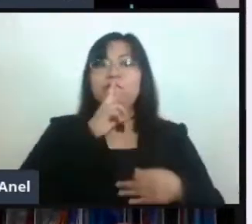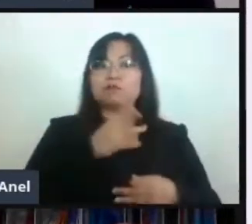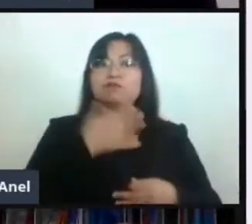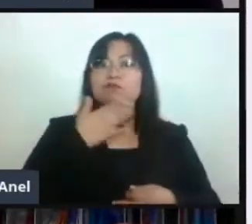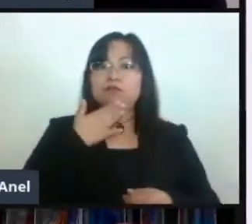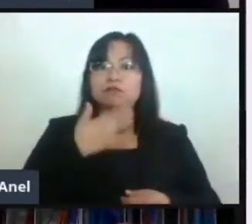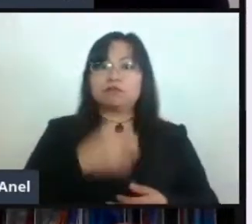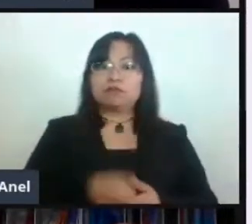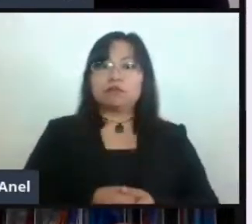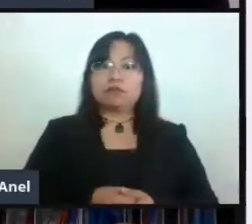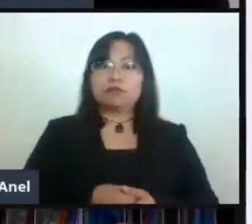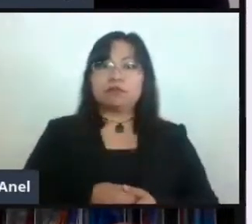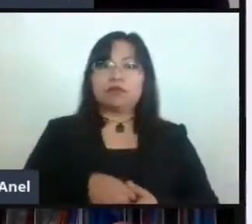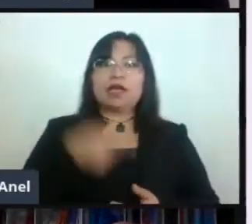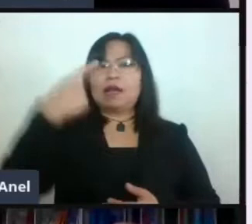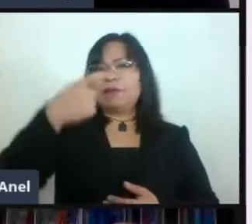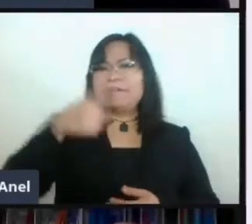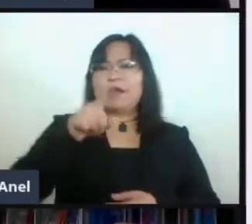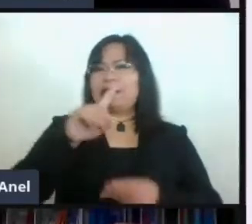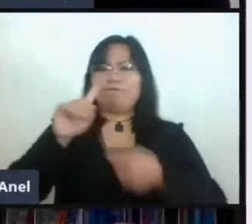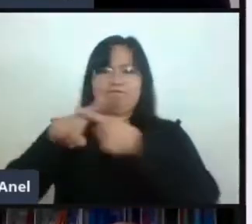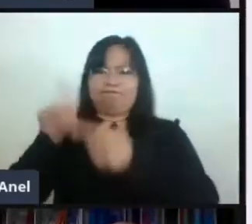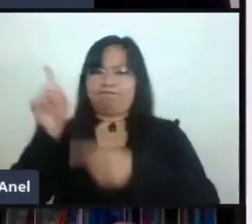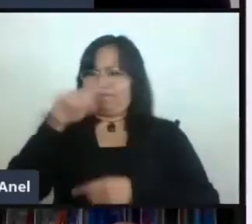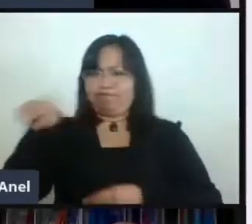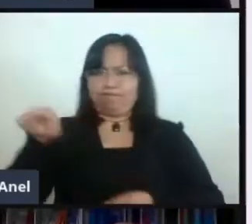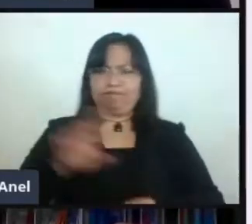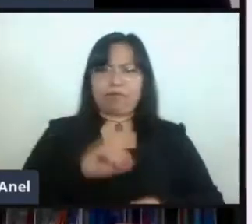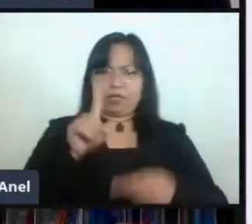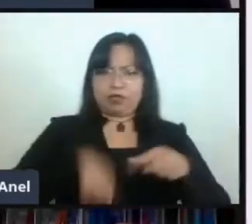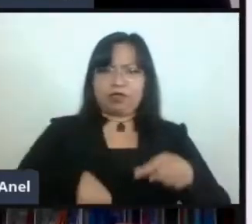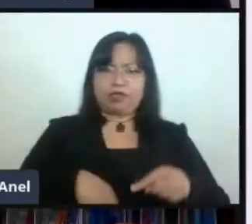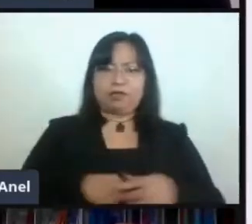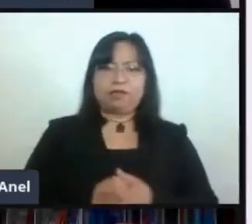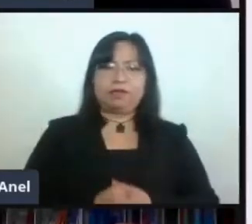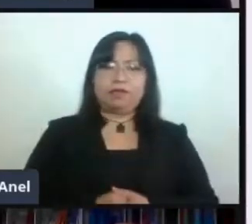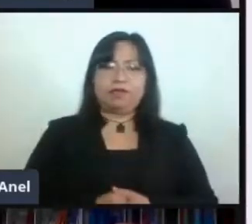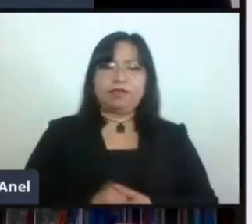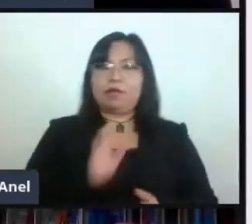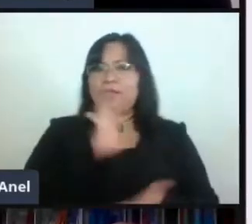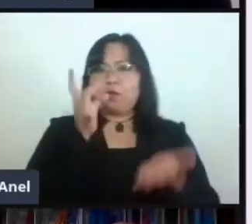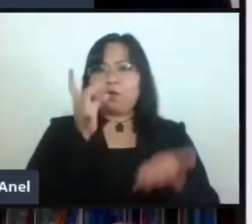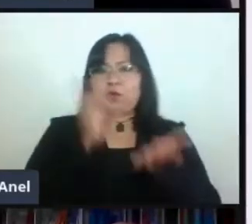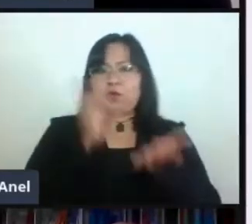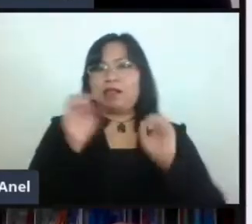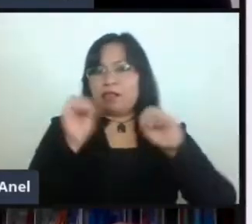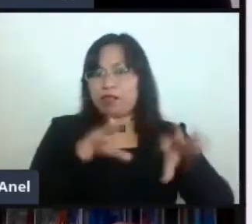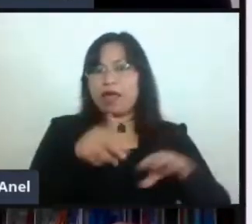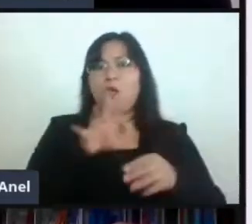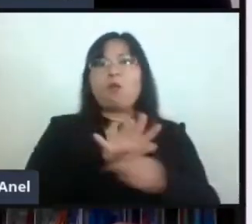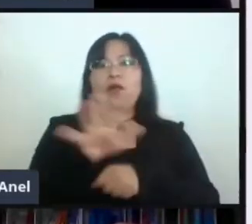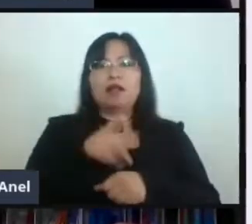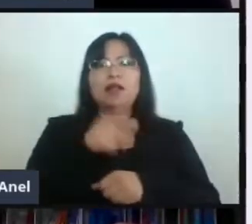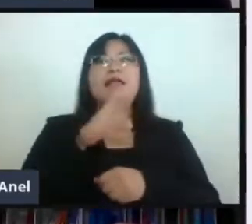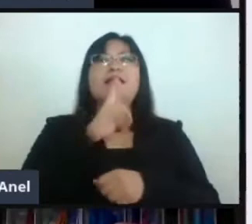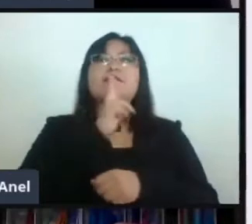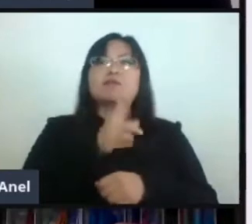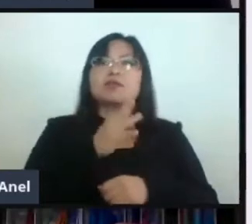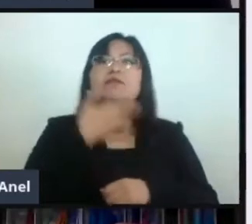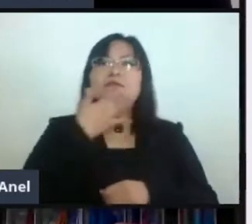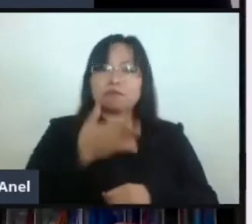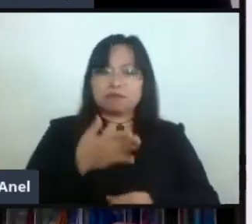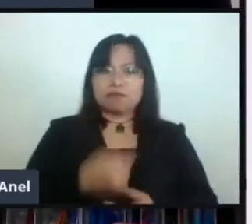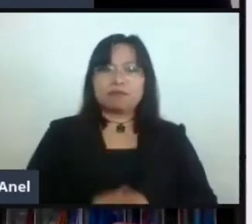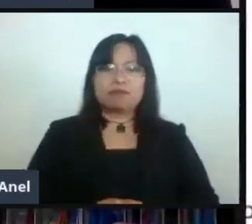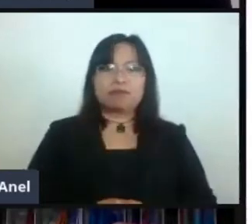me, esta se fue de más por aquí. Listo. Así es que ya está mi primera pregunta. La voy a poner obligatoria. Eso